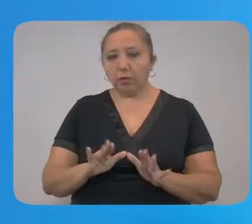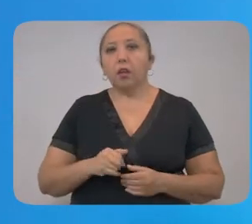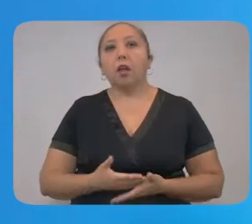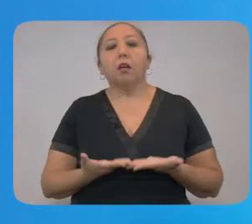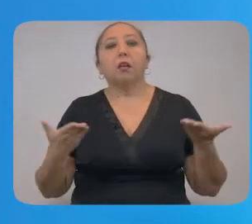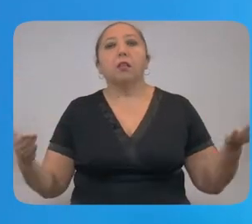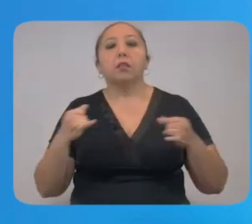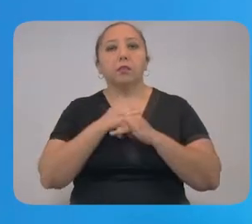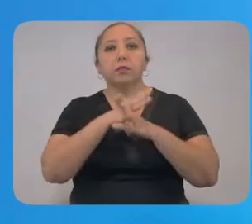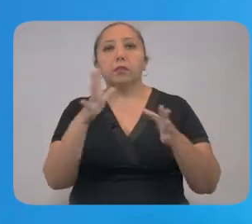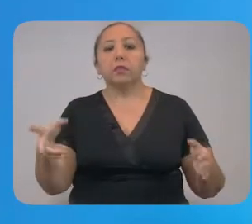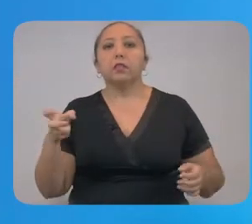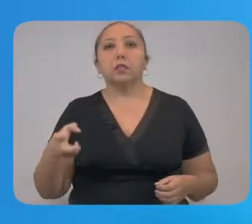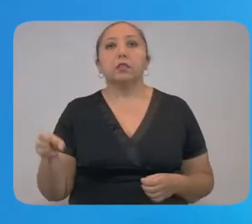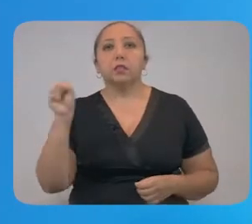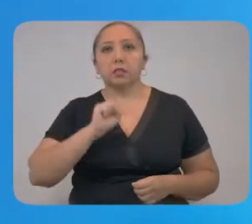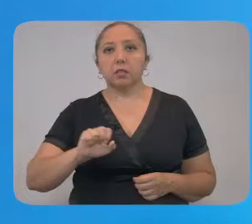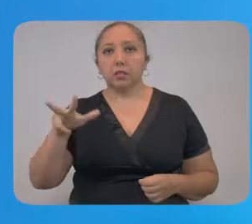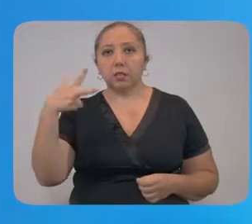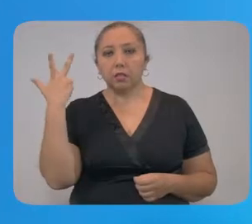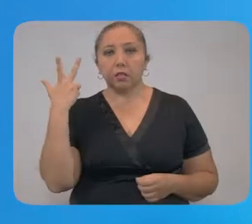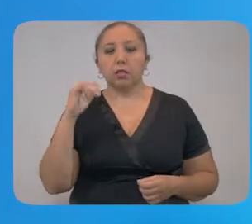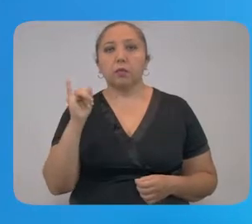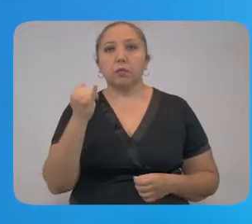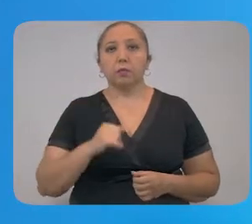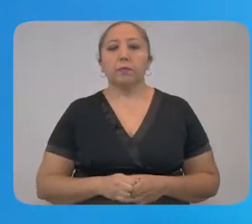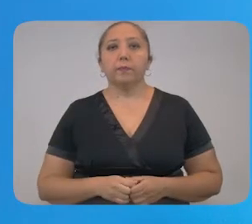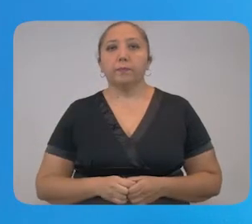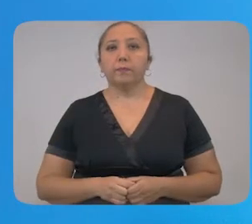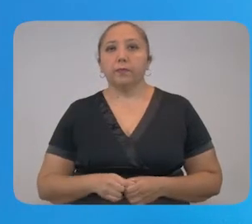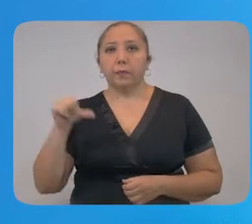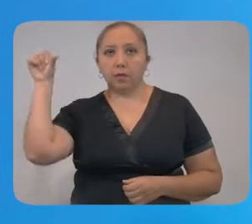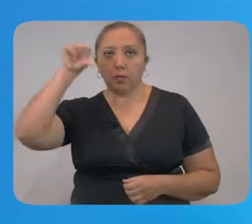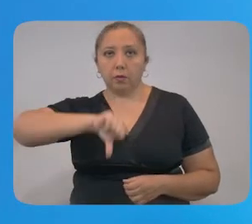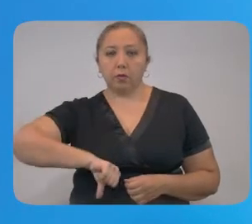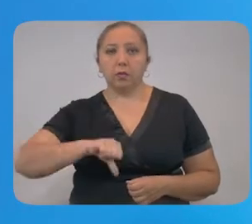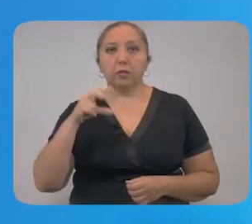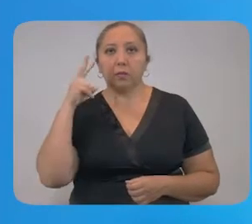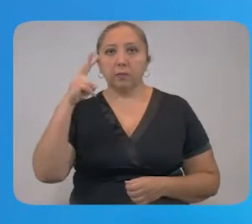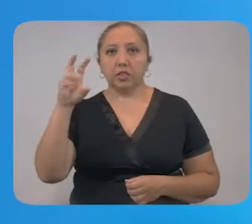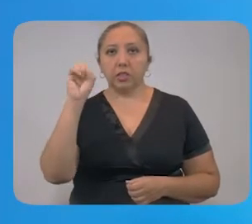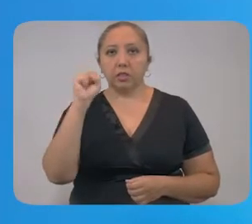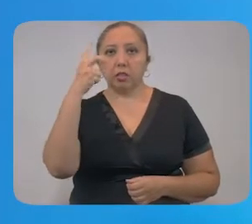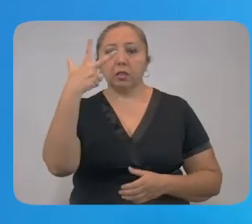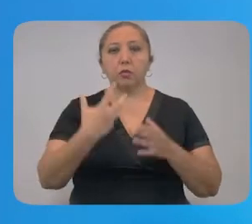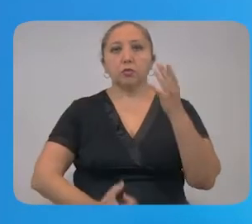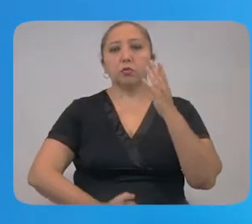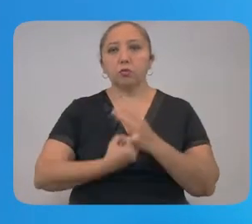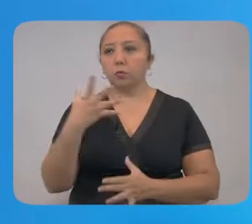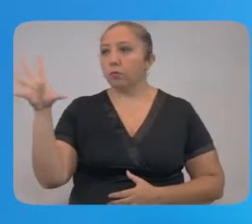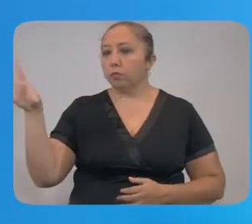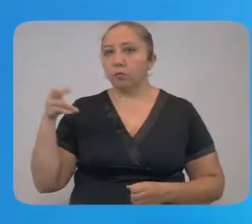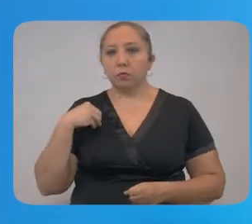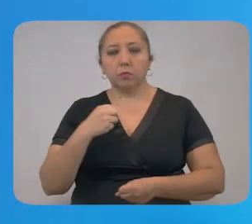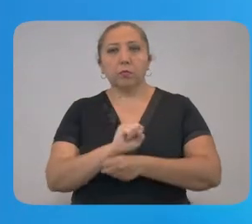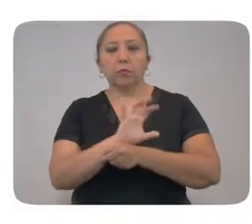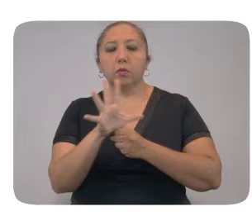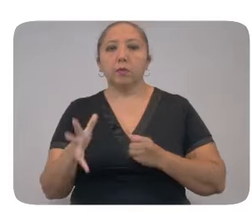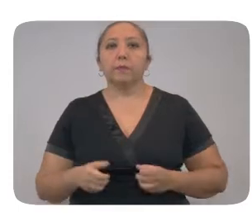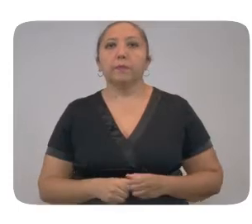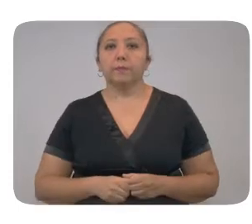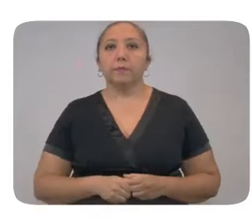continuación, el parte médico de este sábado 13 de junio. Hoy se detectaron 68 nuevos contagios de